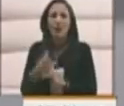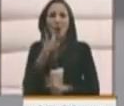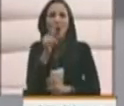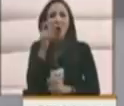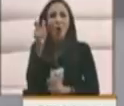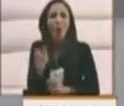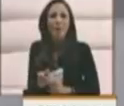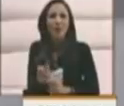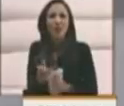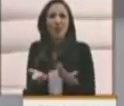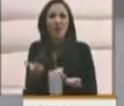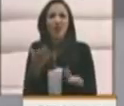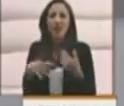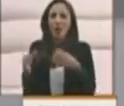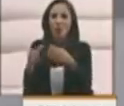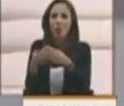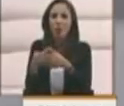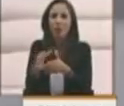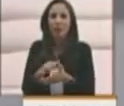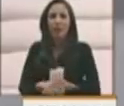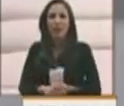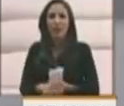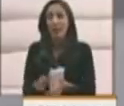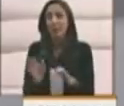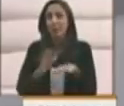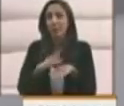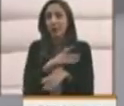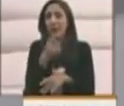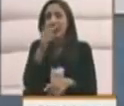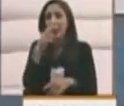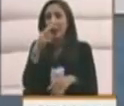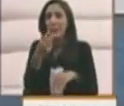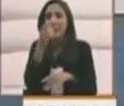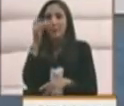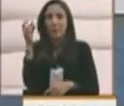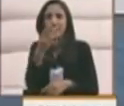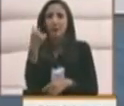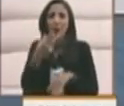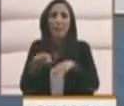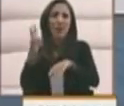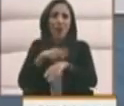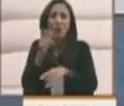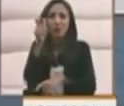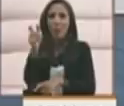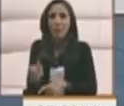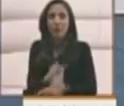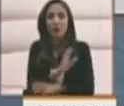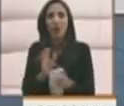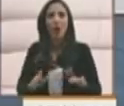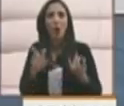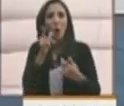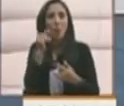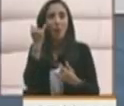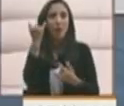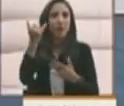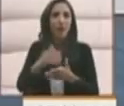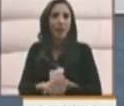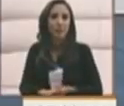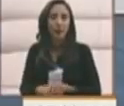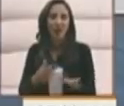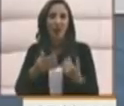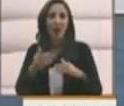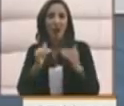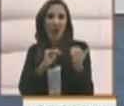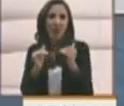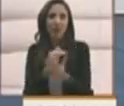moral, por lo demás discutible, y cuya deontología, es decir, ética de